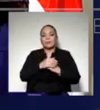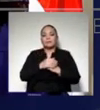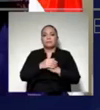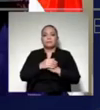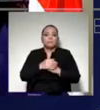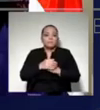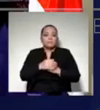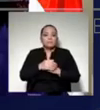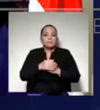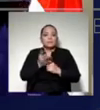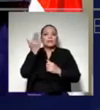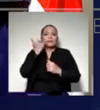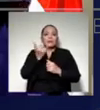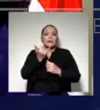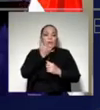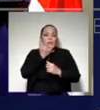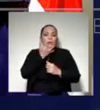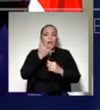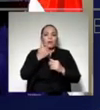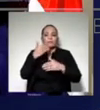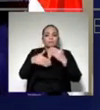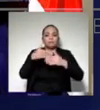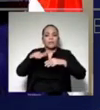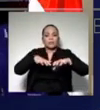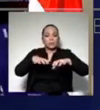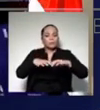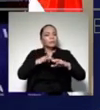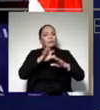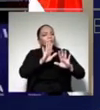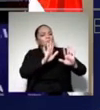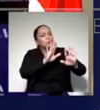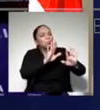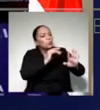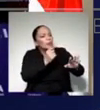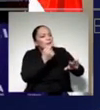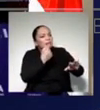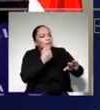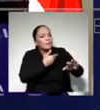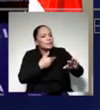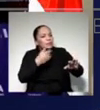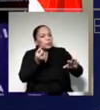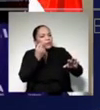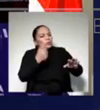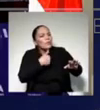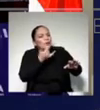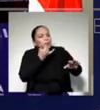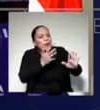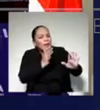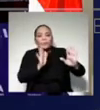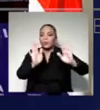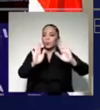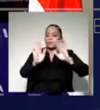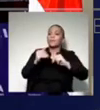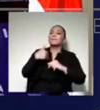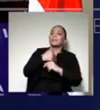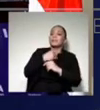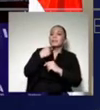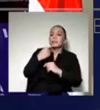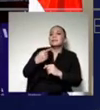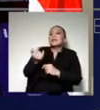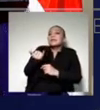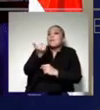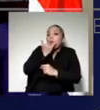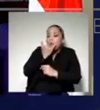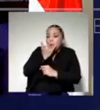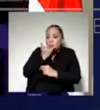equivocación en el proceder o en el accionar en ese momento. No, pero, no lo entendí, perdóname, que yo dije que yo me equivoqué. No, que la ministra se equivocó en el proceder. ¿Sí?